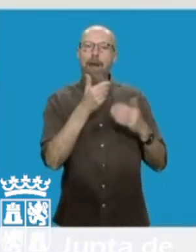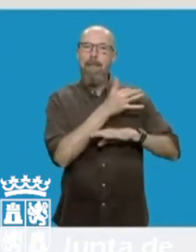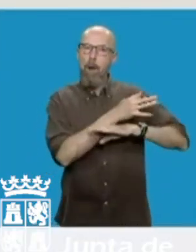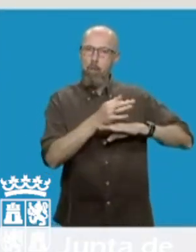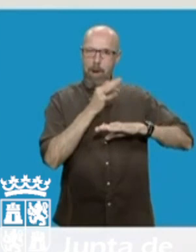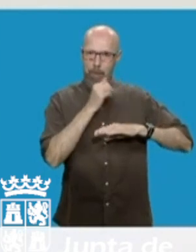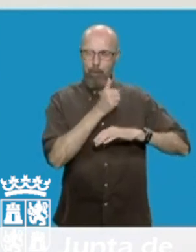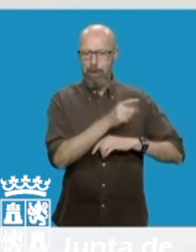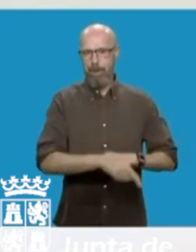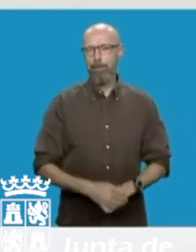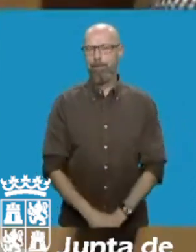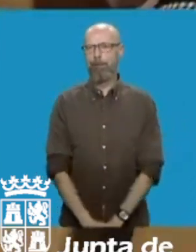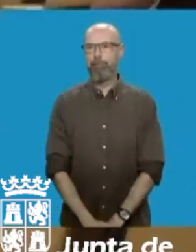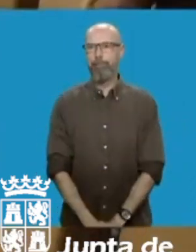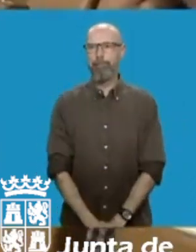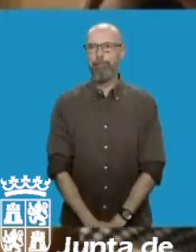este premio.